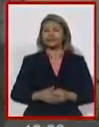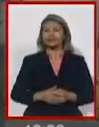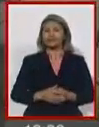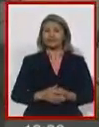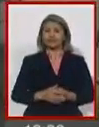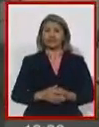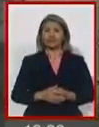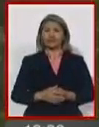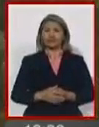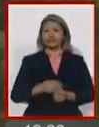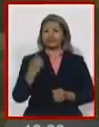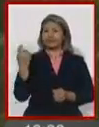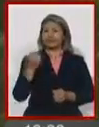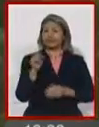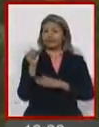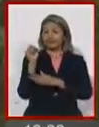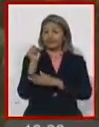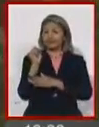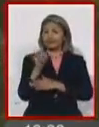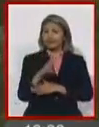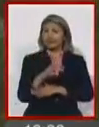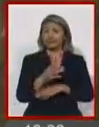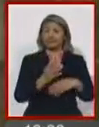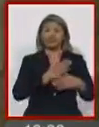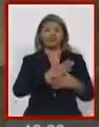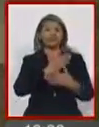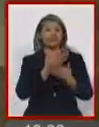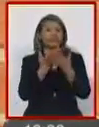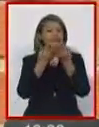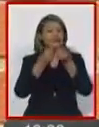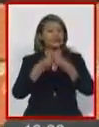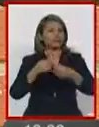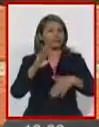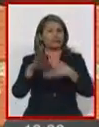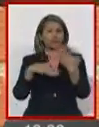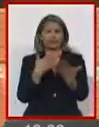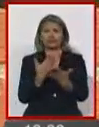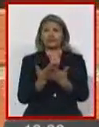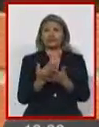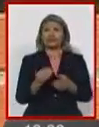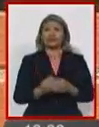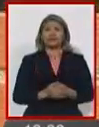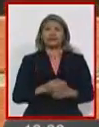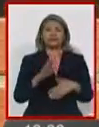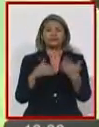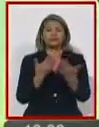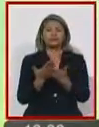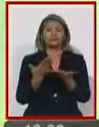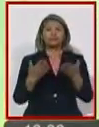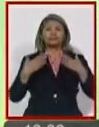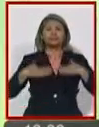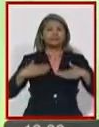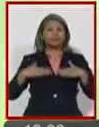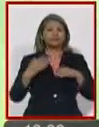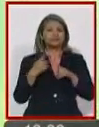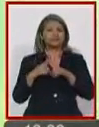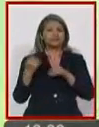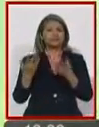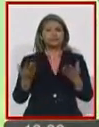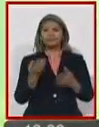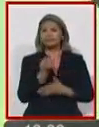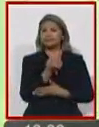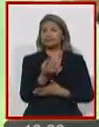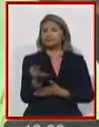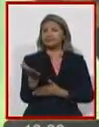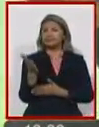agua. Pero yo siempre le digo a la gente que es solidaria, lo perdió todo ella, todo lo que es de su ropa, lo que